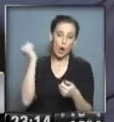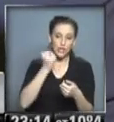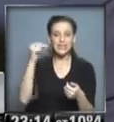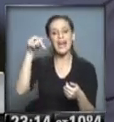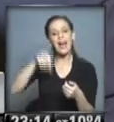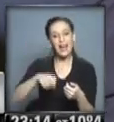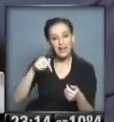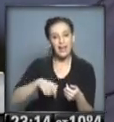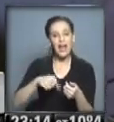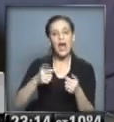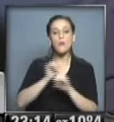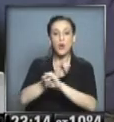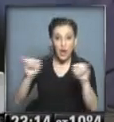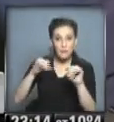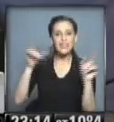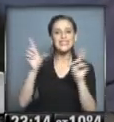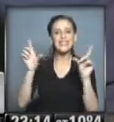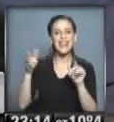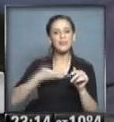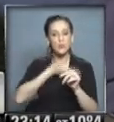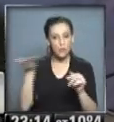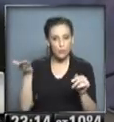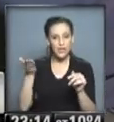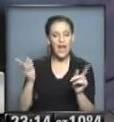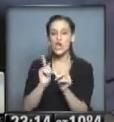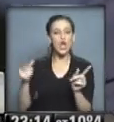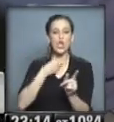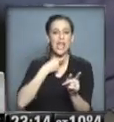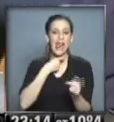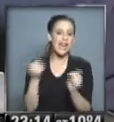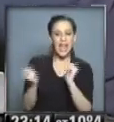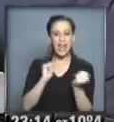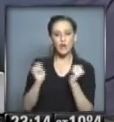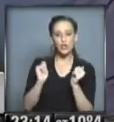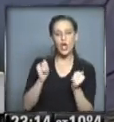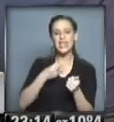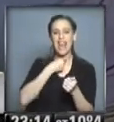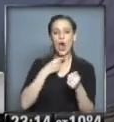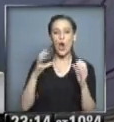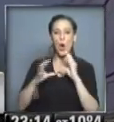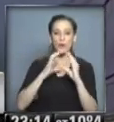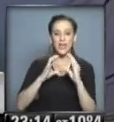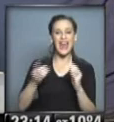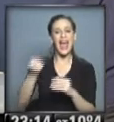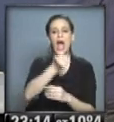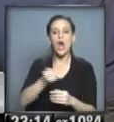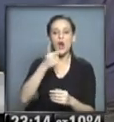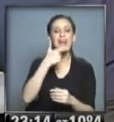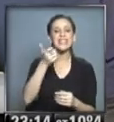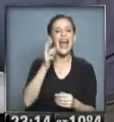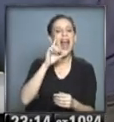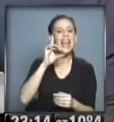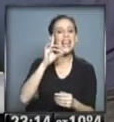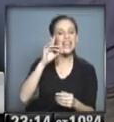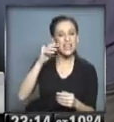en la televisión pública y para los que no quieran mortificarme solamente comunicarse conmigo arroba salim sad porque seguramente